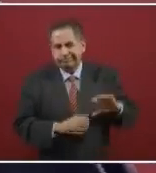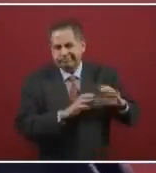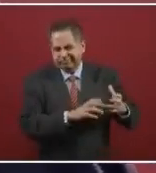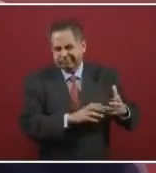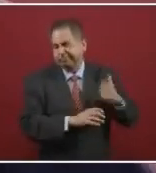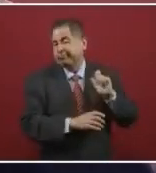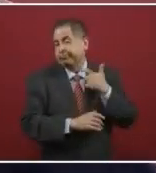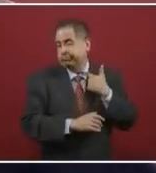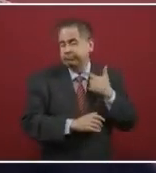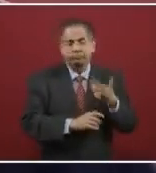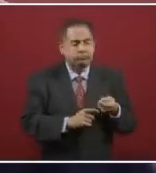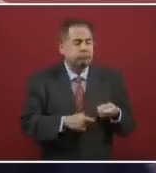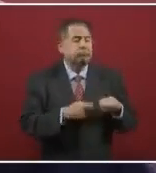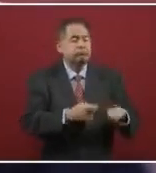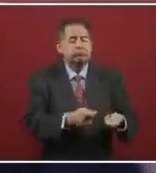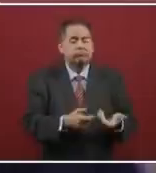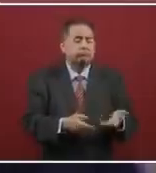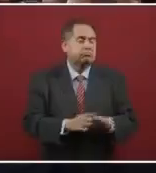les daba